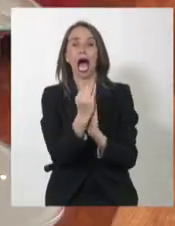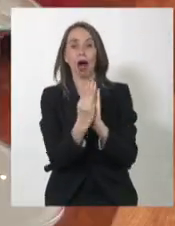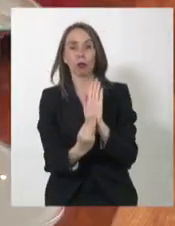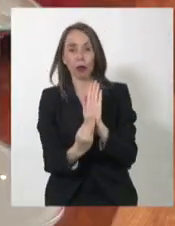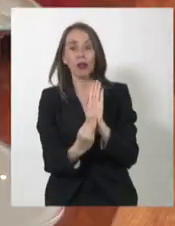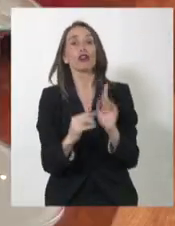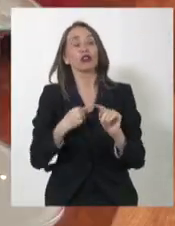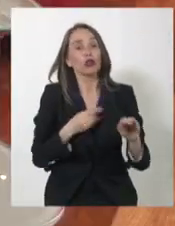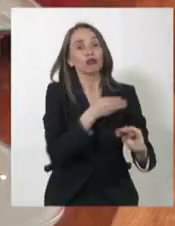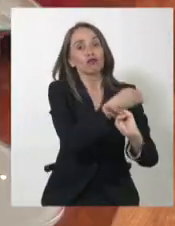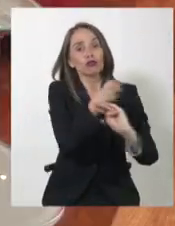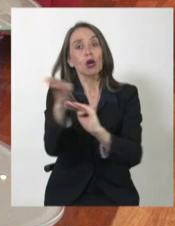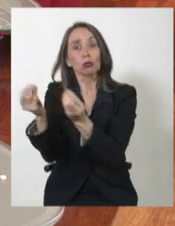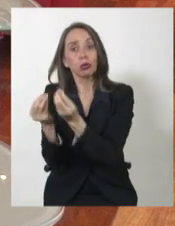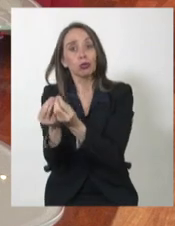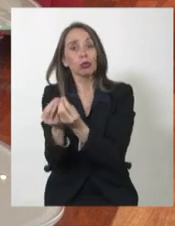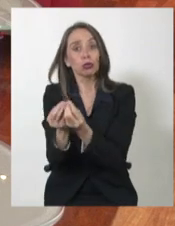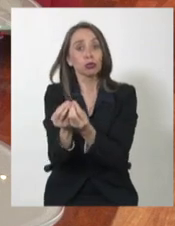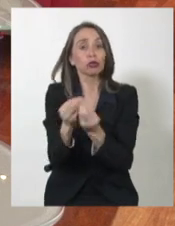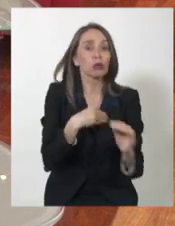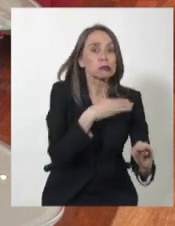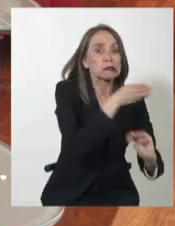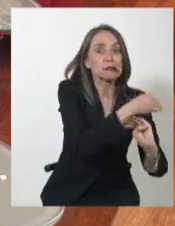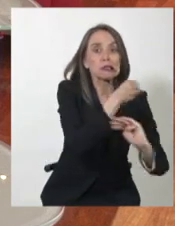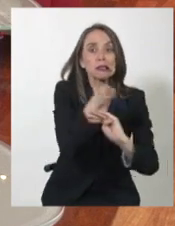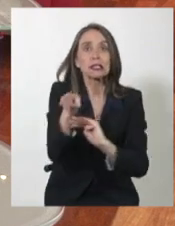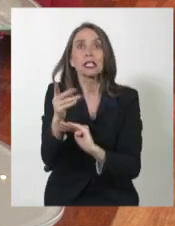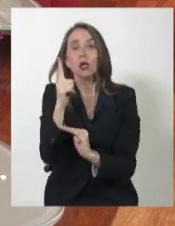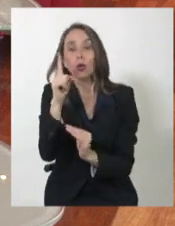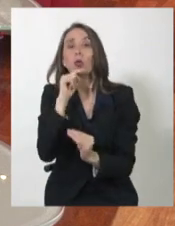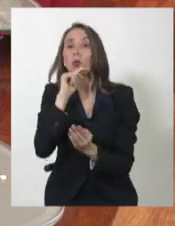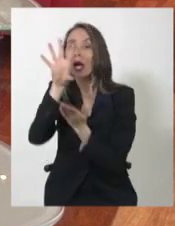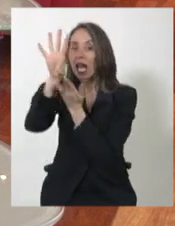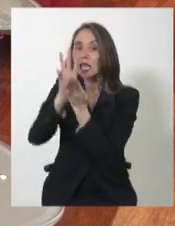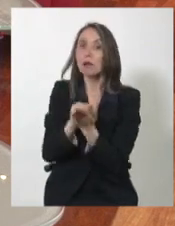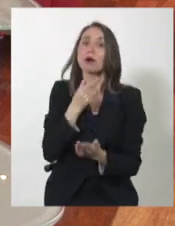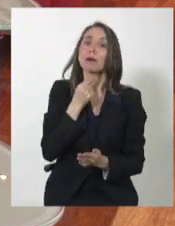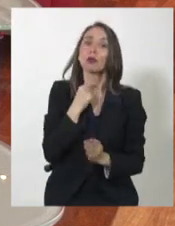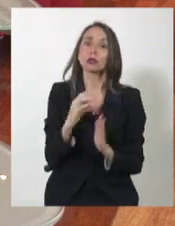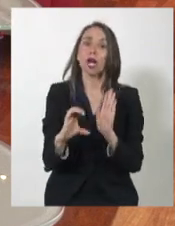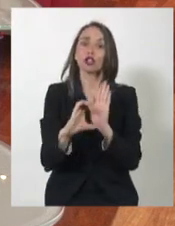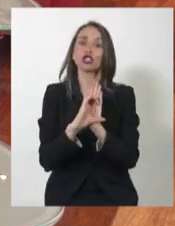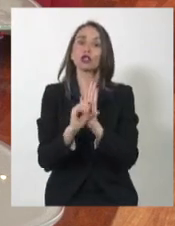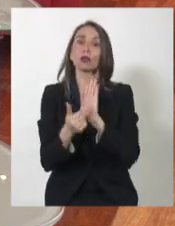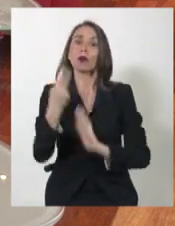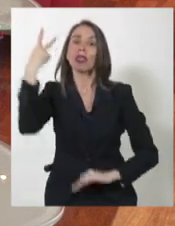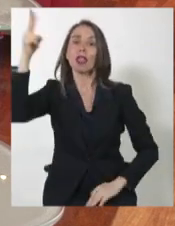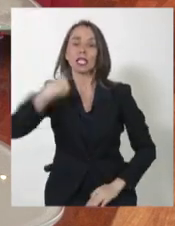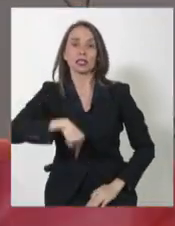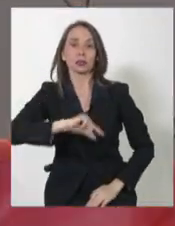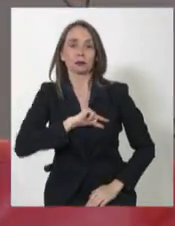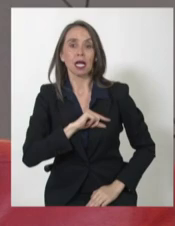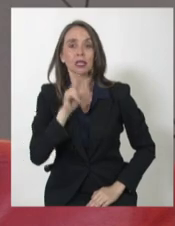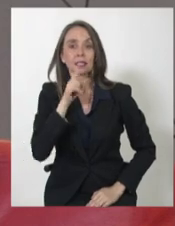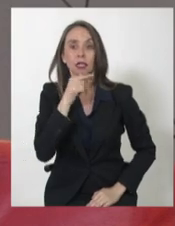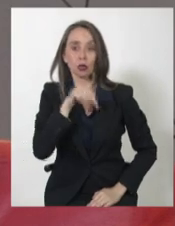a distintos lugares, estoy sacando un ejemplo que me gusta de la Constitución española, porque yo no tengo duda que aquí, producto